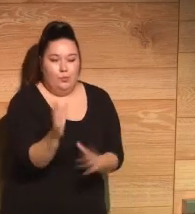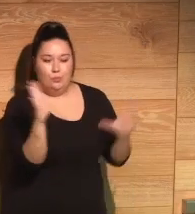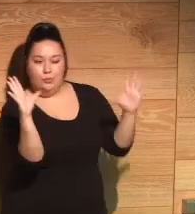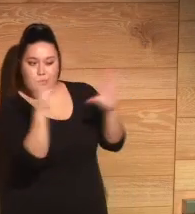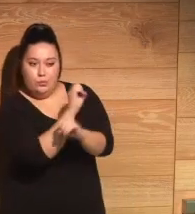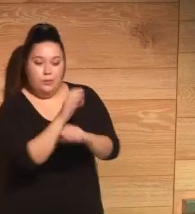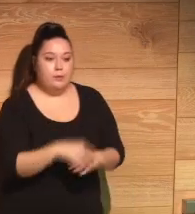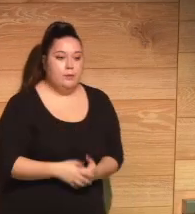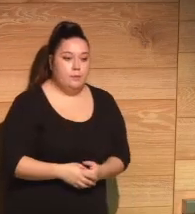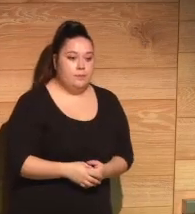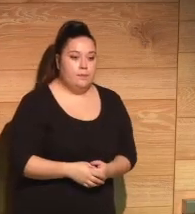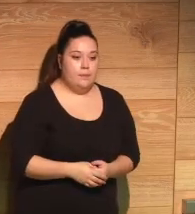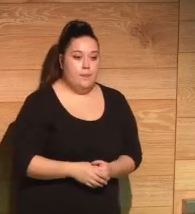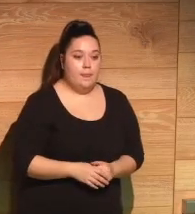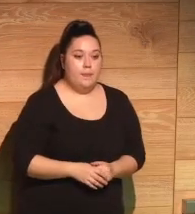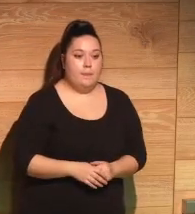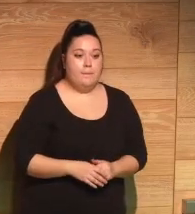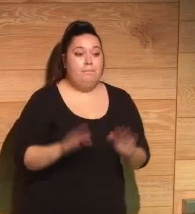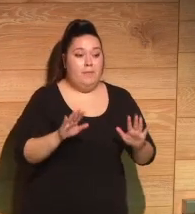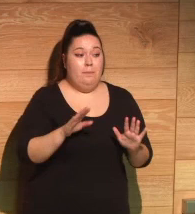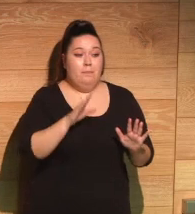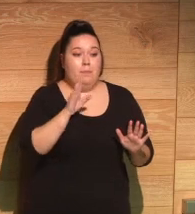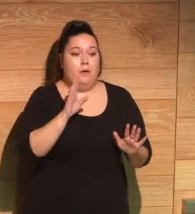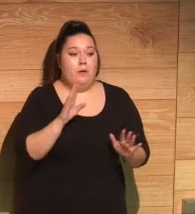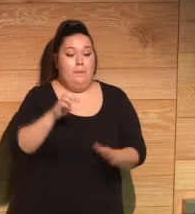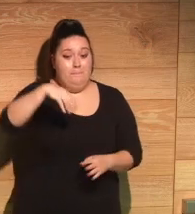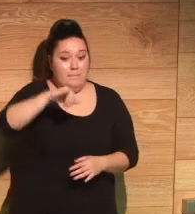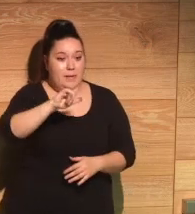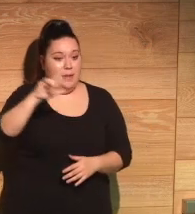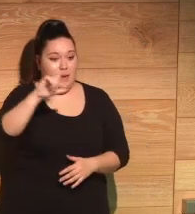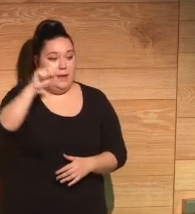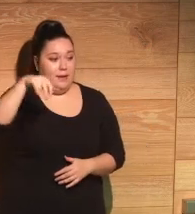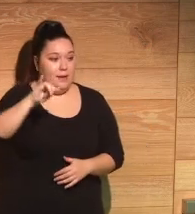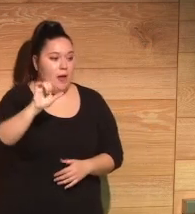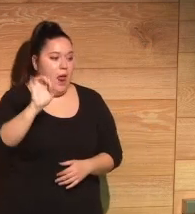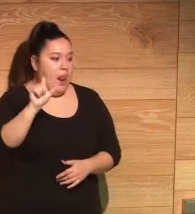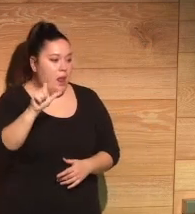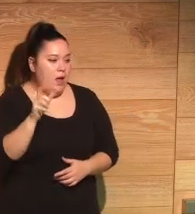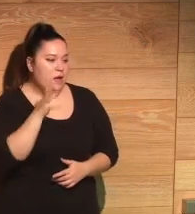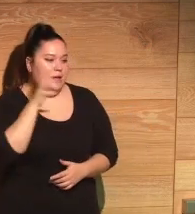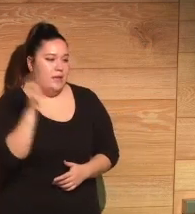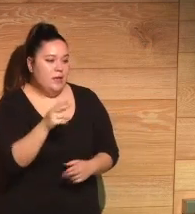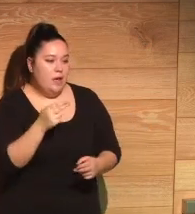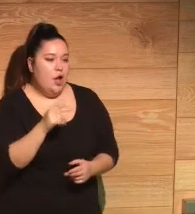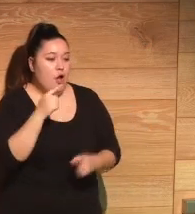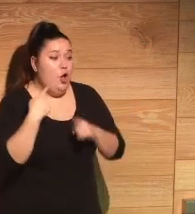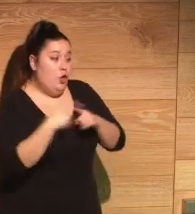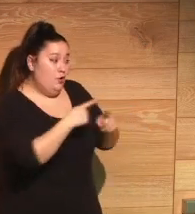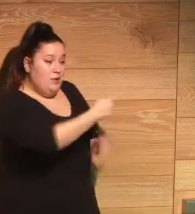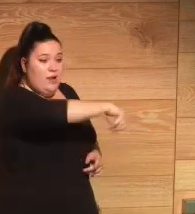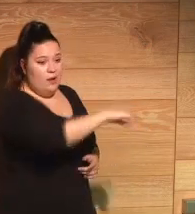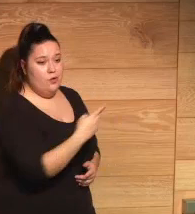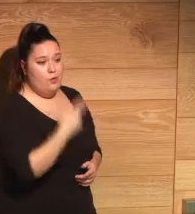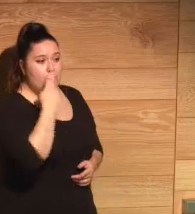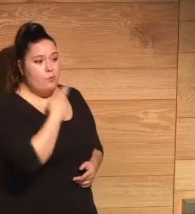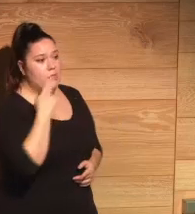lado, hablan de aquello que se les prometió sin saber muy bien quién lo hizo ni cuál era la otra opción en caso de no seguir